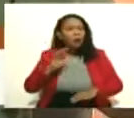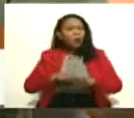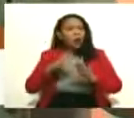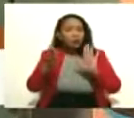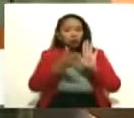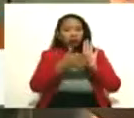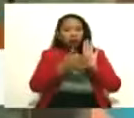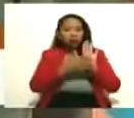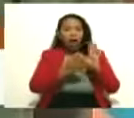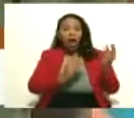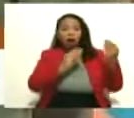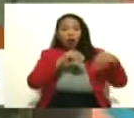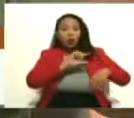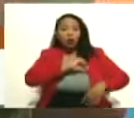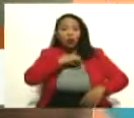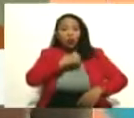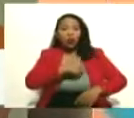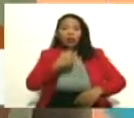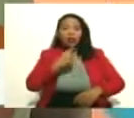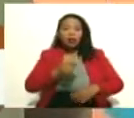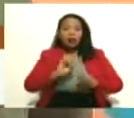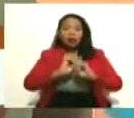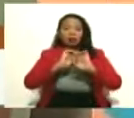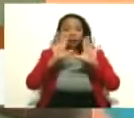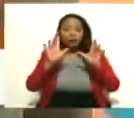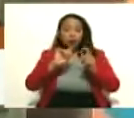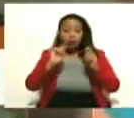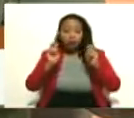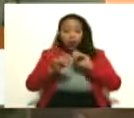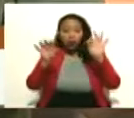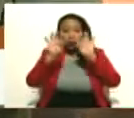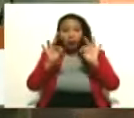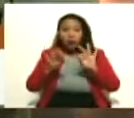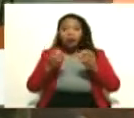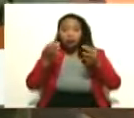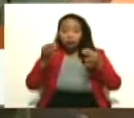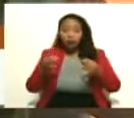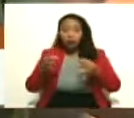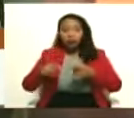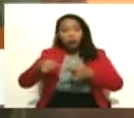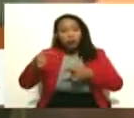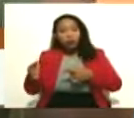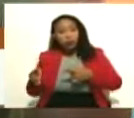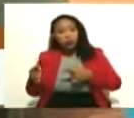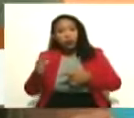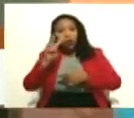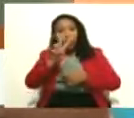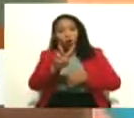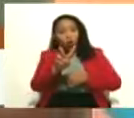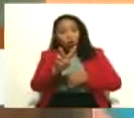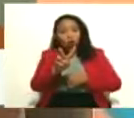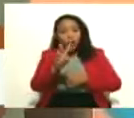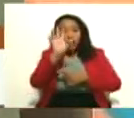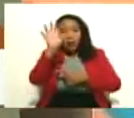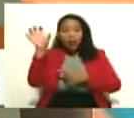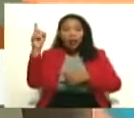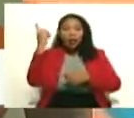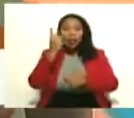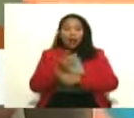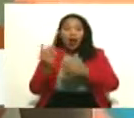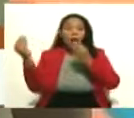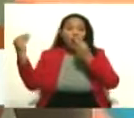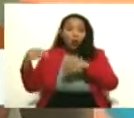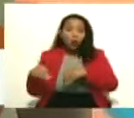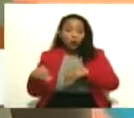estatuto del Acuerdo de Ginebra dice claramente que para cambiar del método del buen oficiante a otro, ambas partes tienen que estar de acuerdo, y porque